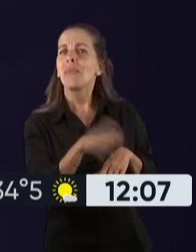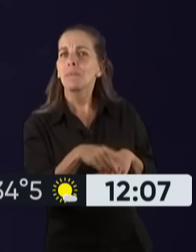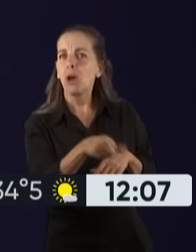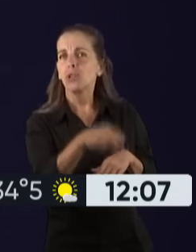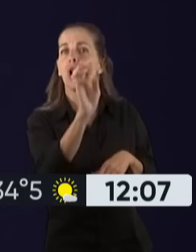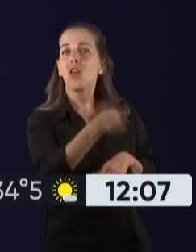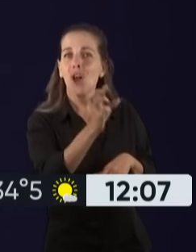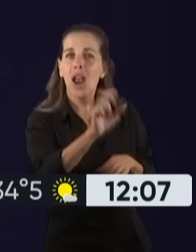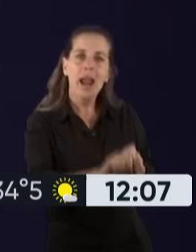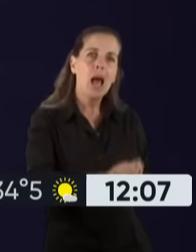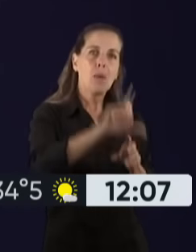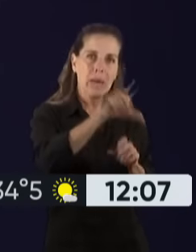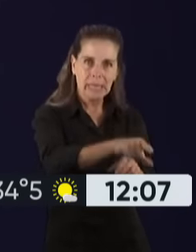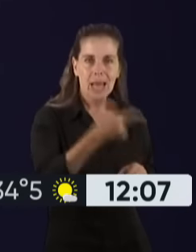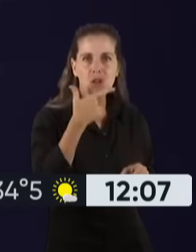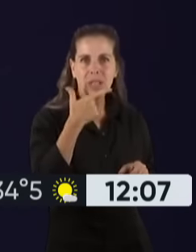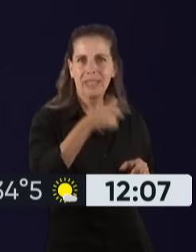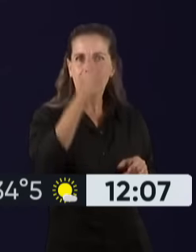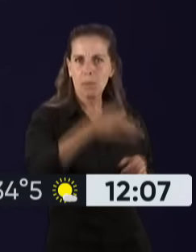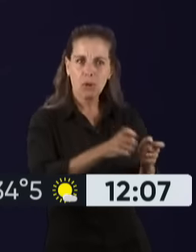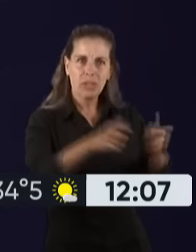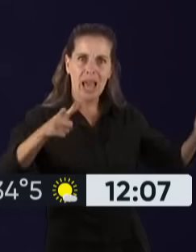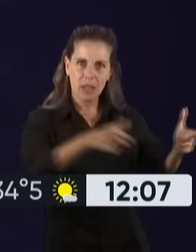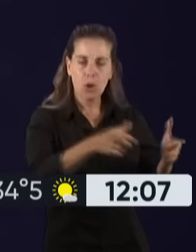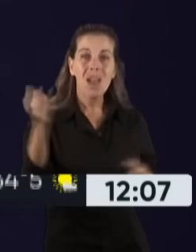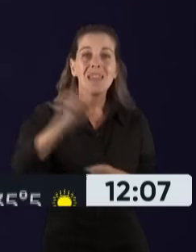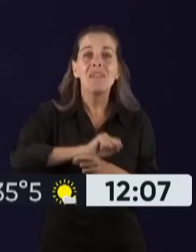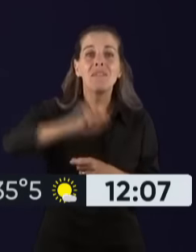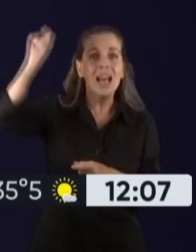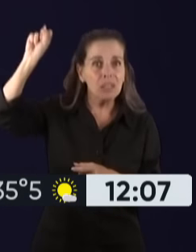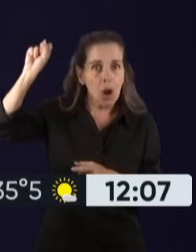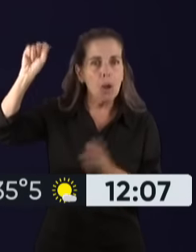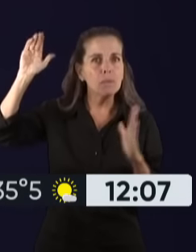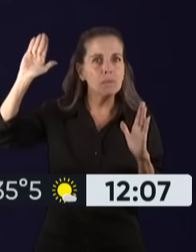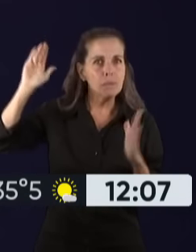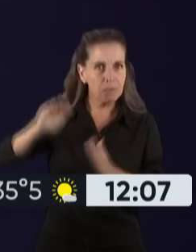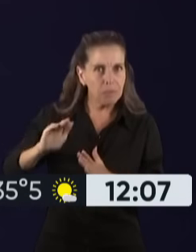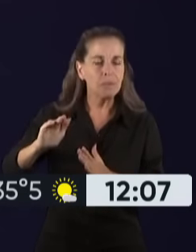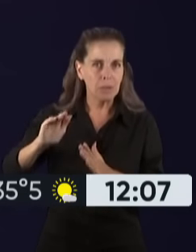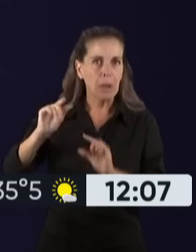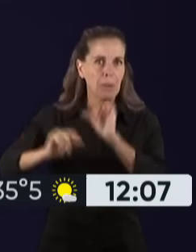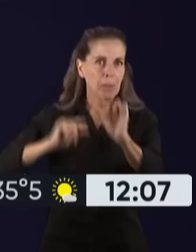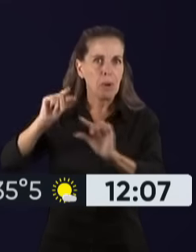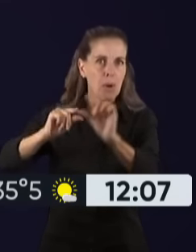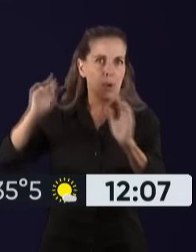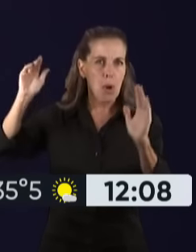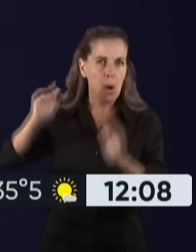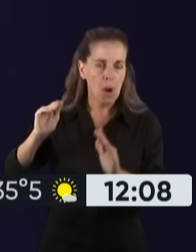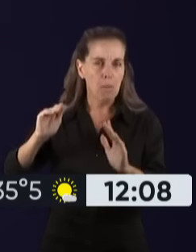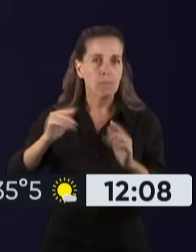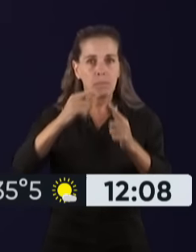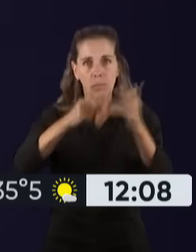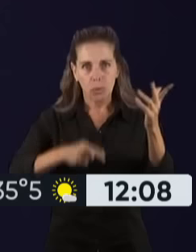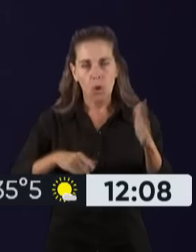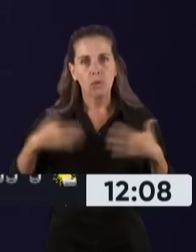y ha bajado la inflación la expectativa de inflación hacia delante por lo